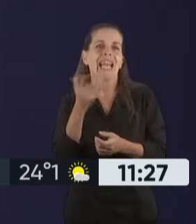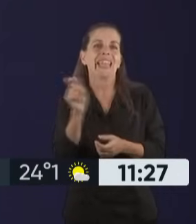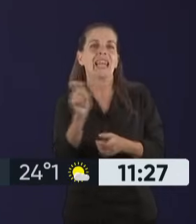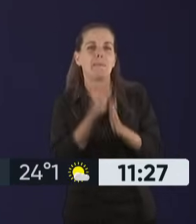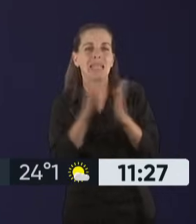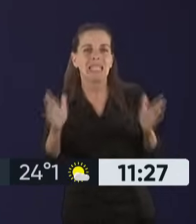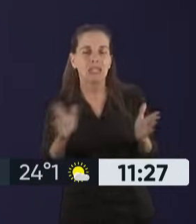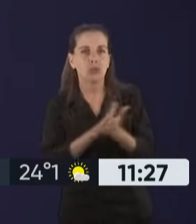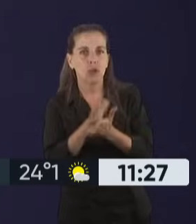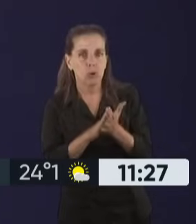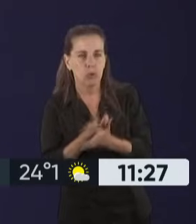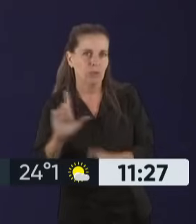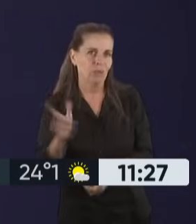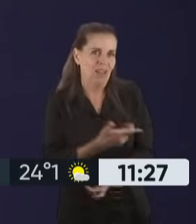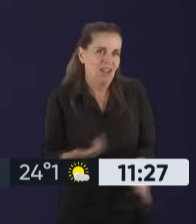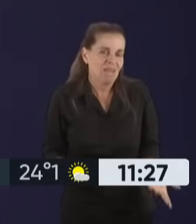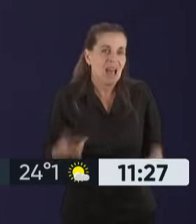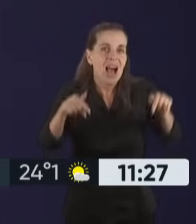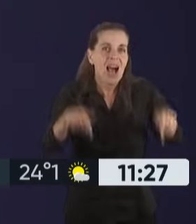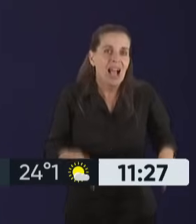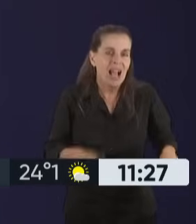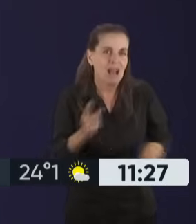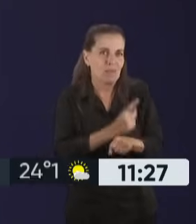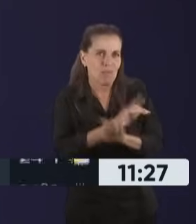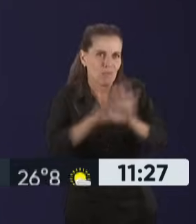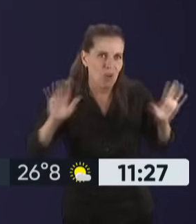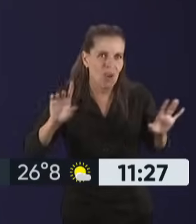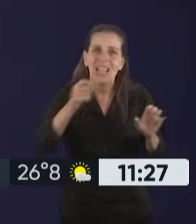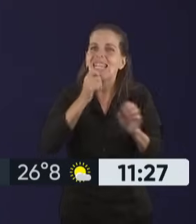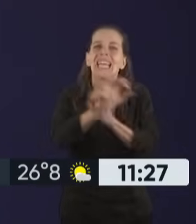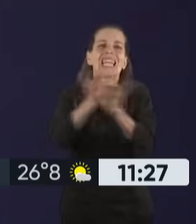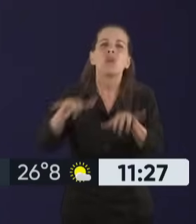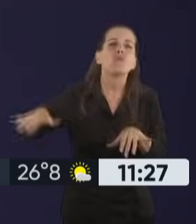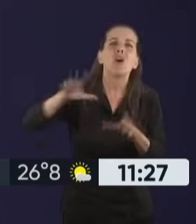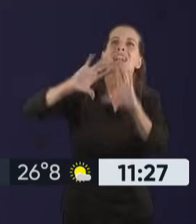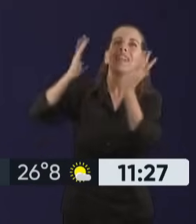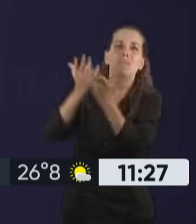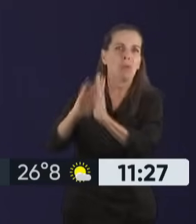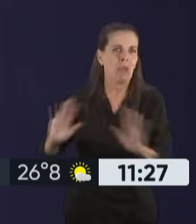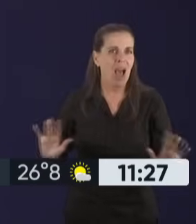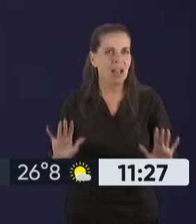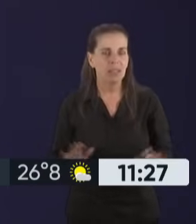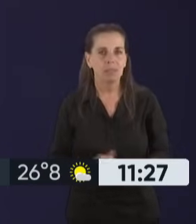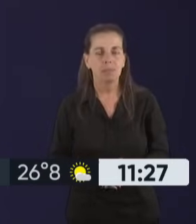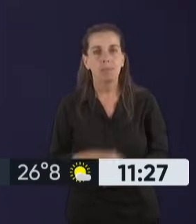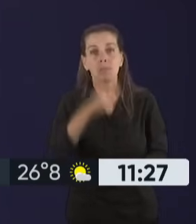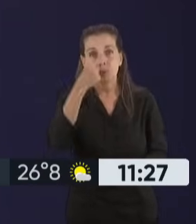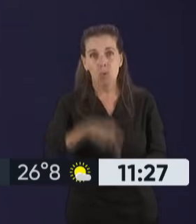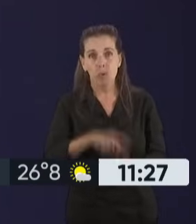pasar eso. No iba a pasar ni acá ni en ninguna parte del mundo. Última pregunta.